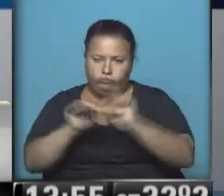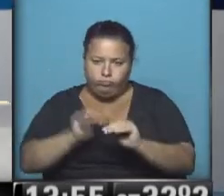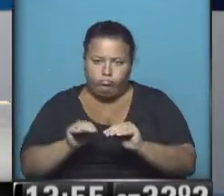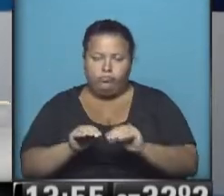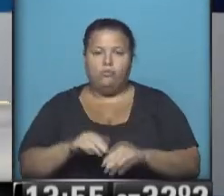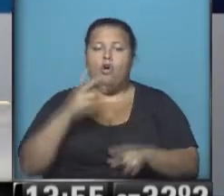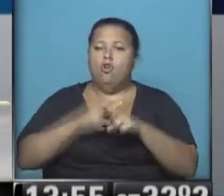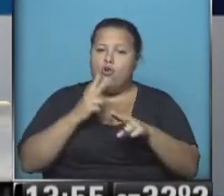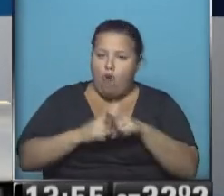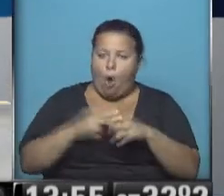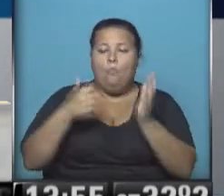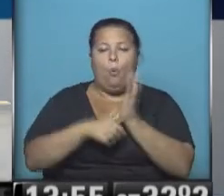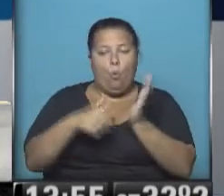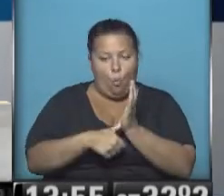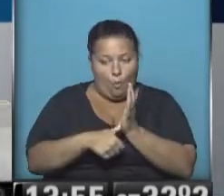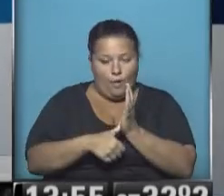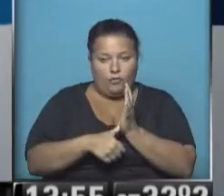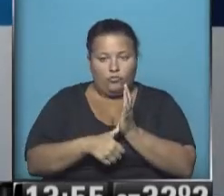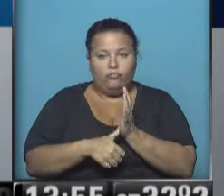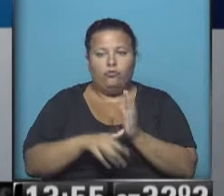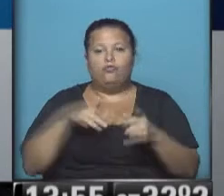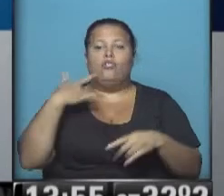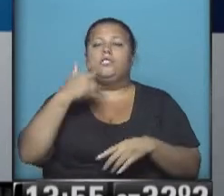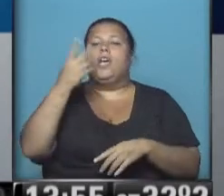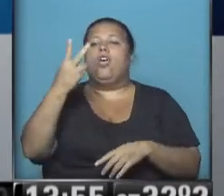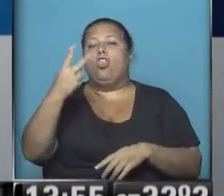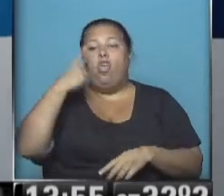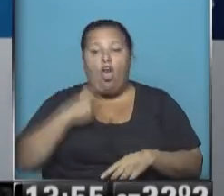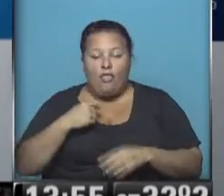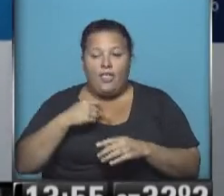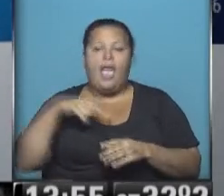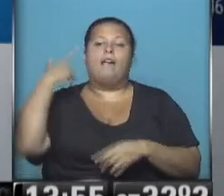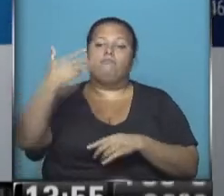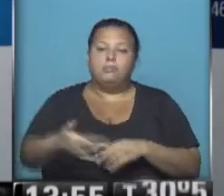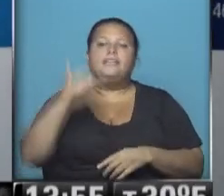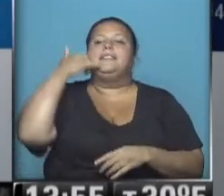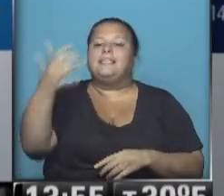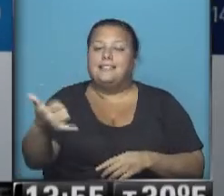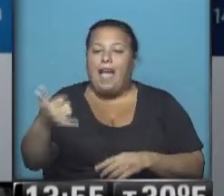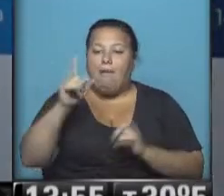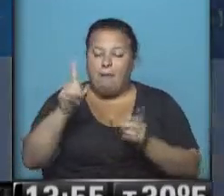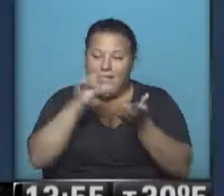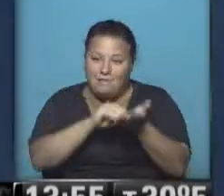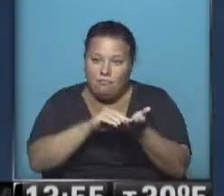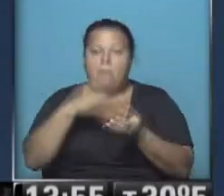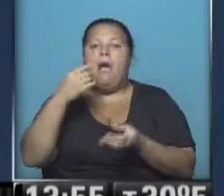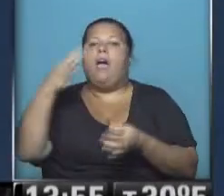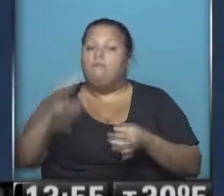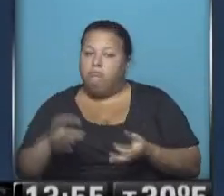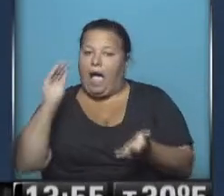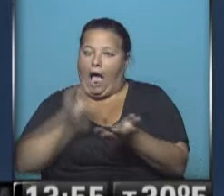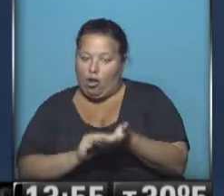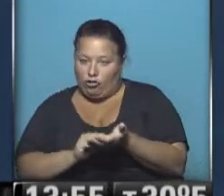nombre dni y es contactado en las 48 horas al teléfono que dejó cargado para confirmar la